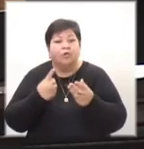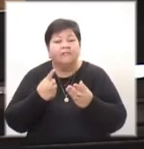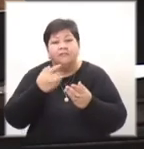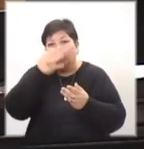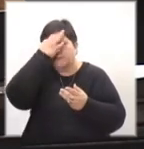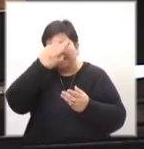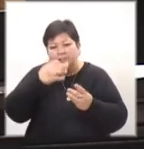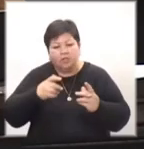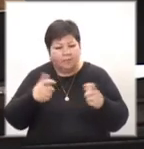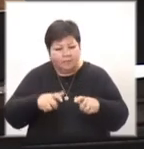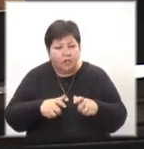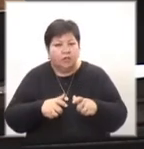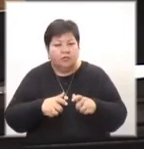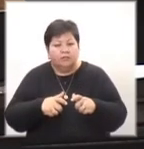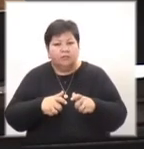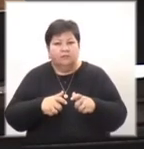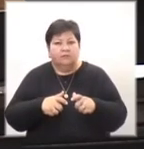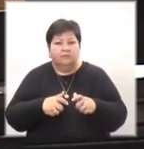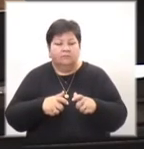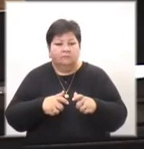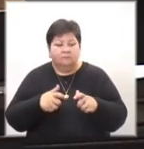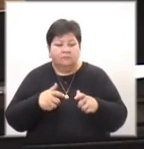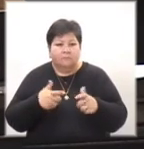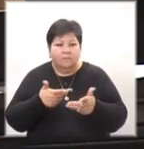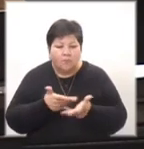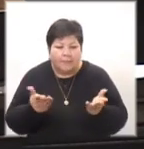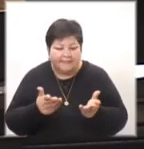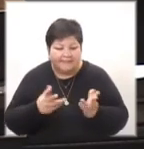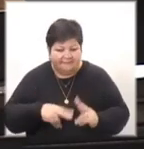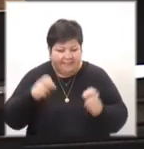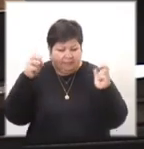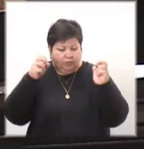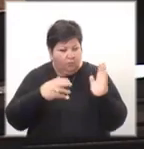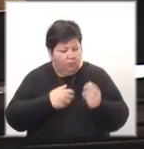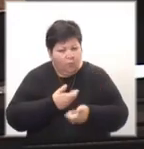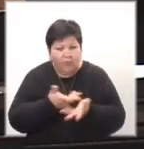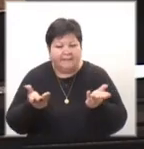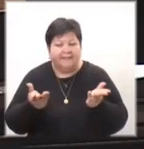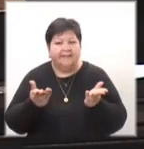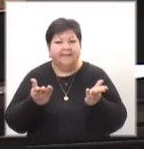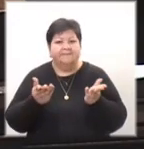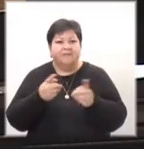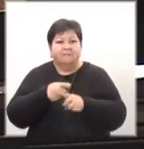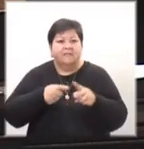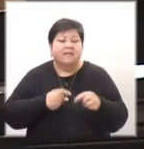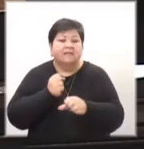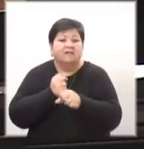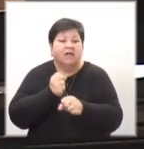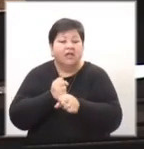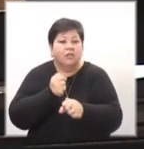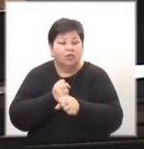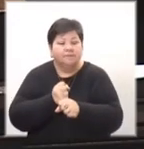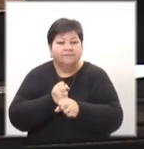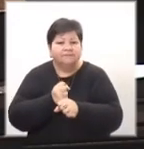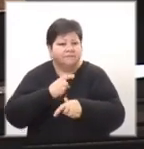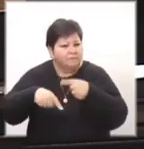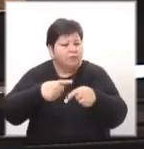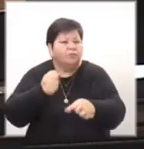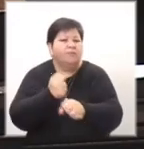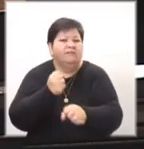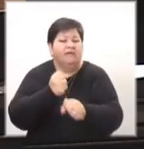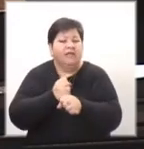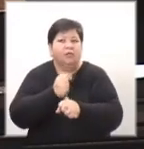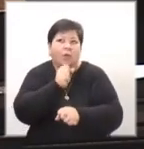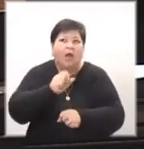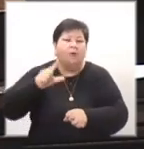comisión de expertos muestra que solo la mitad de los trabajadores continúa trabajando luego del aumento de la edad